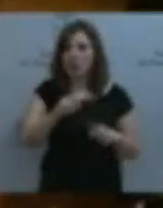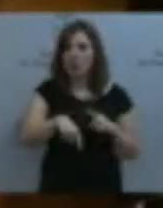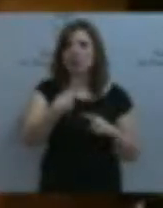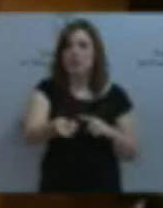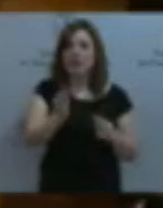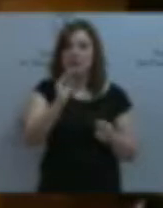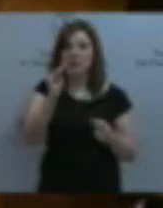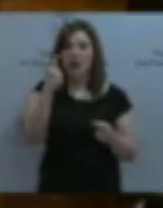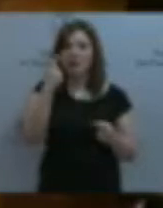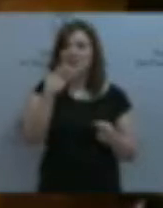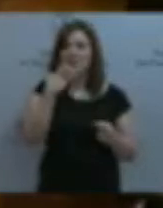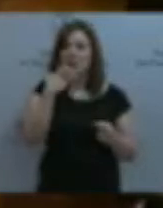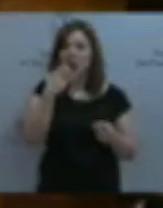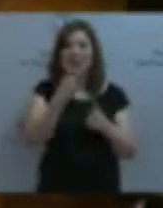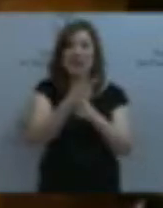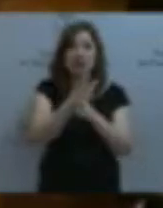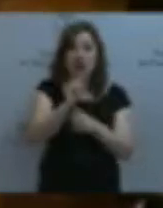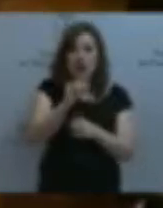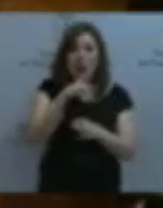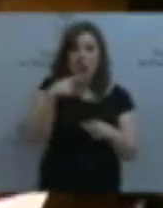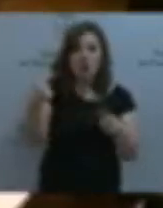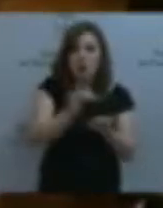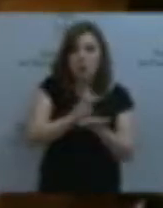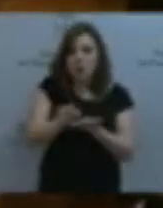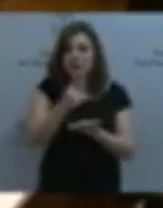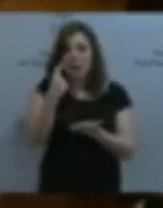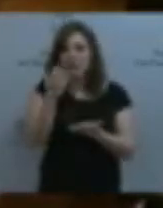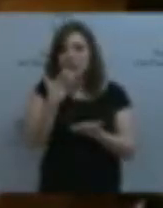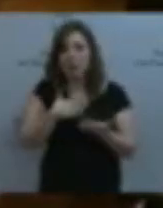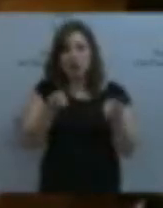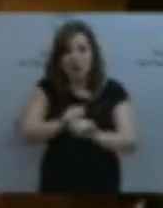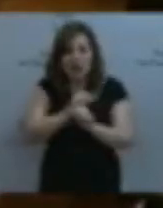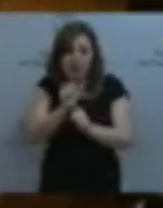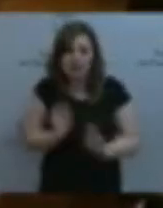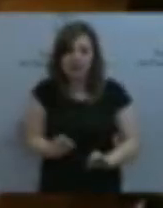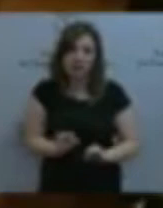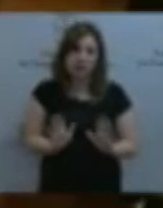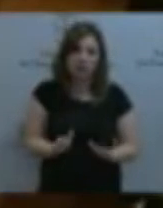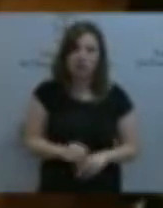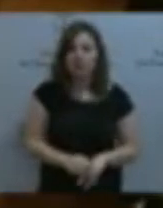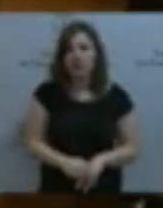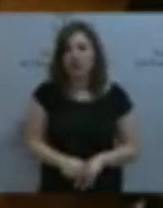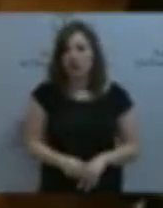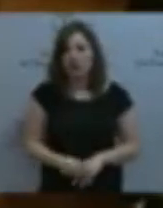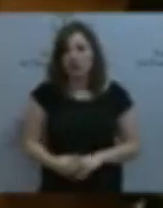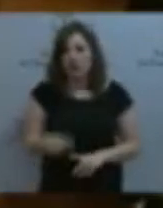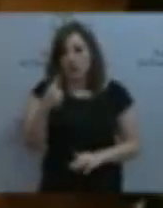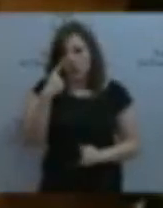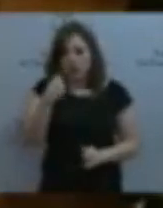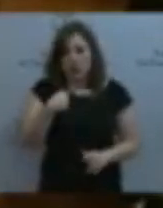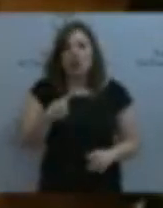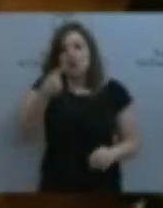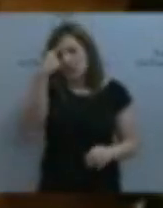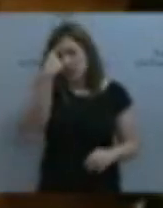alguna intoxicación por bombones, a ver si hay manera de cerrar los chiringuitos de esa forma. En todo caso, fíjese, yo estoy convencido